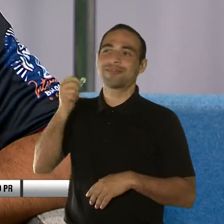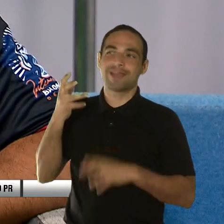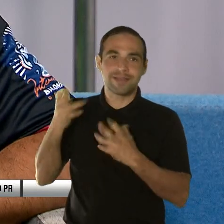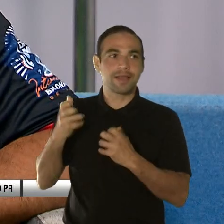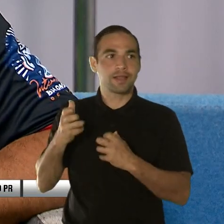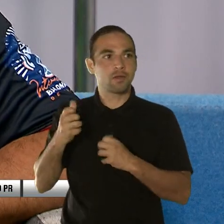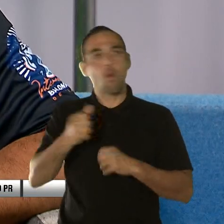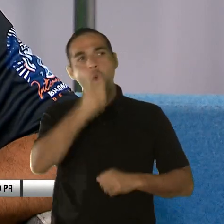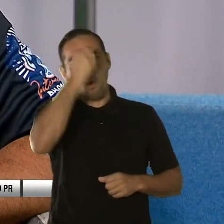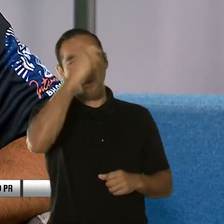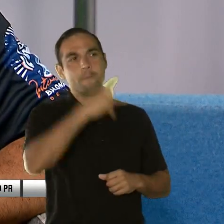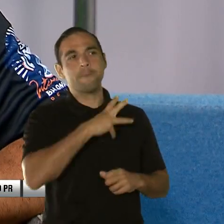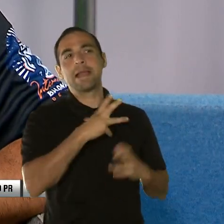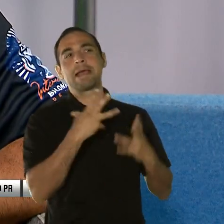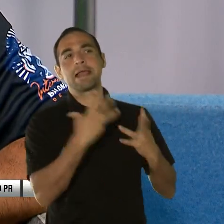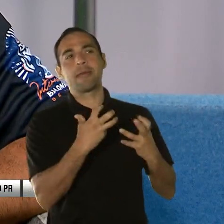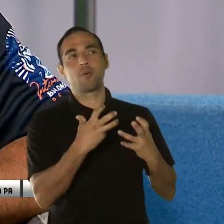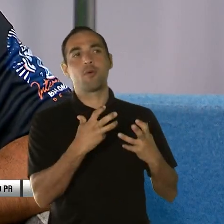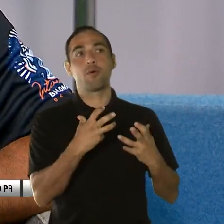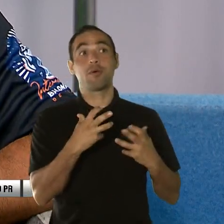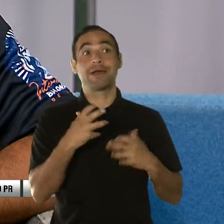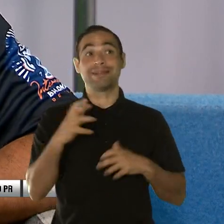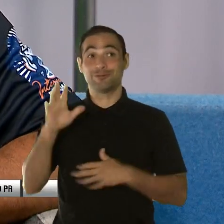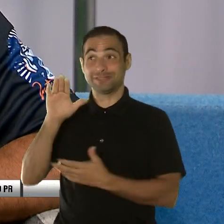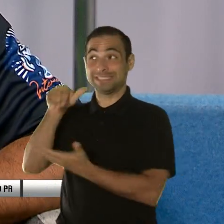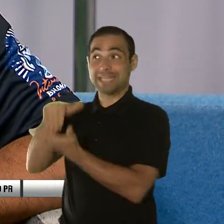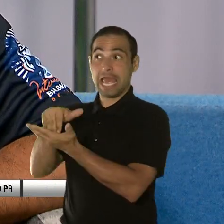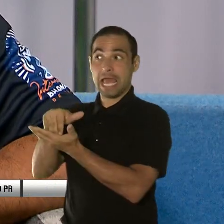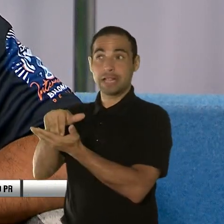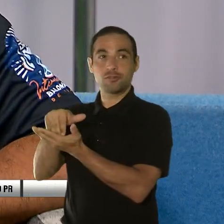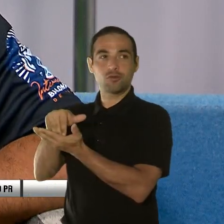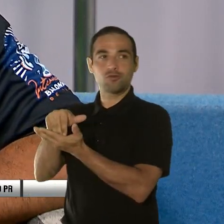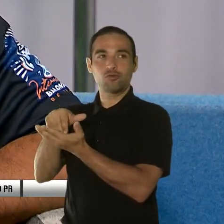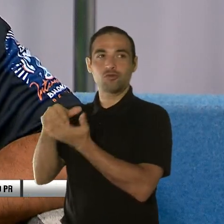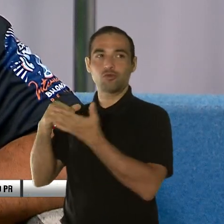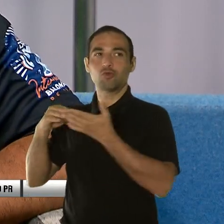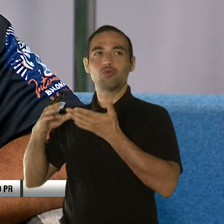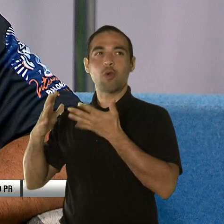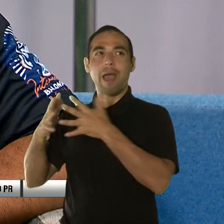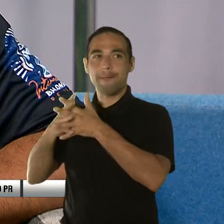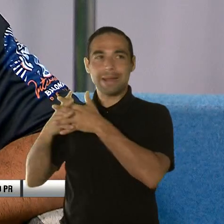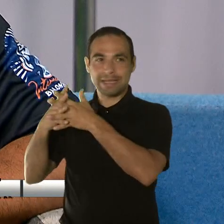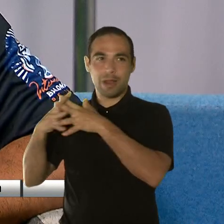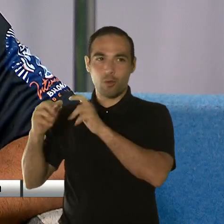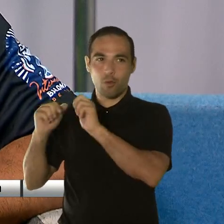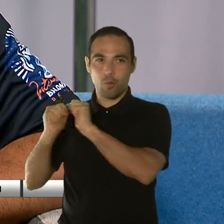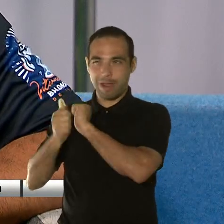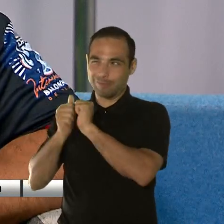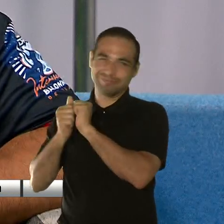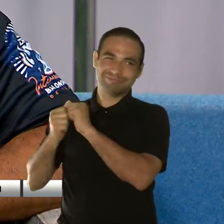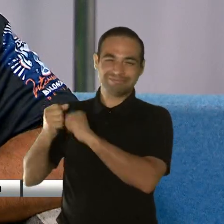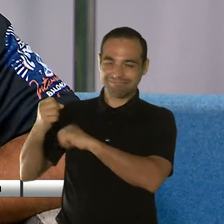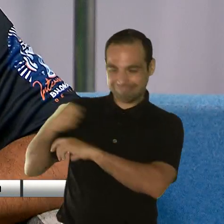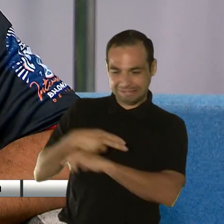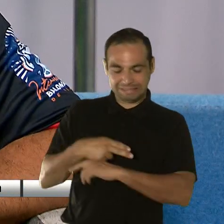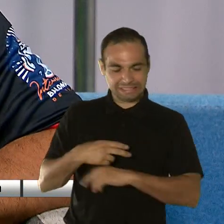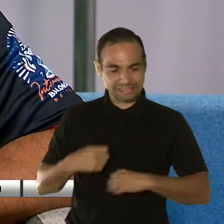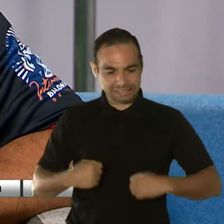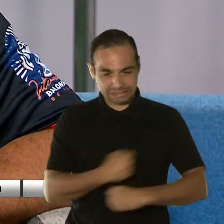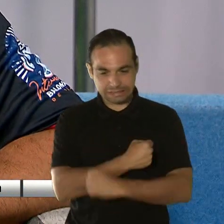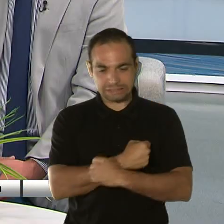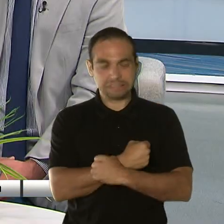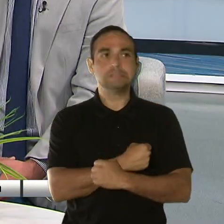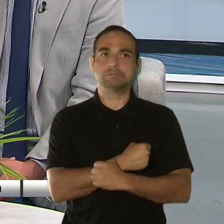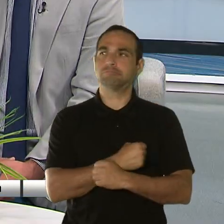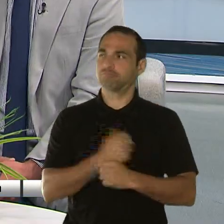quitarnos lo de la derrota de la medalla de oro en el pasado clasificatorio y las muchachas pues lograr esa medalla que que no se nos ha podido dar